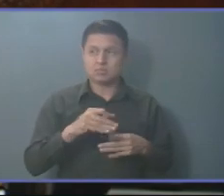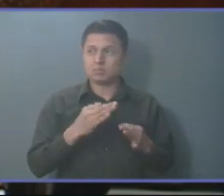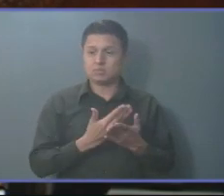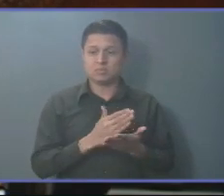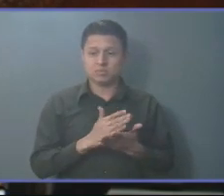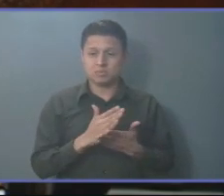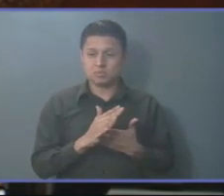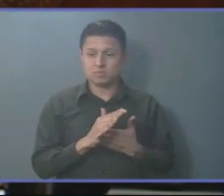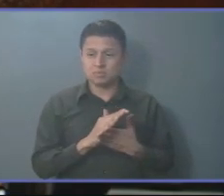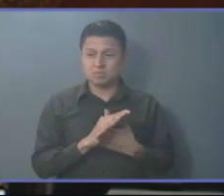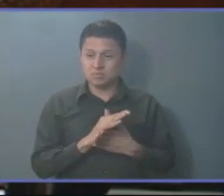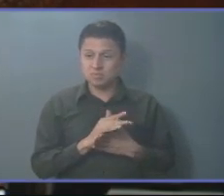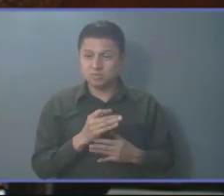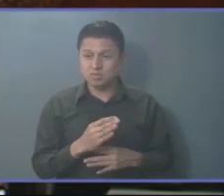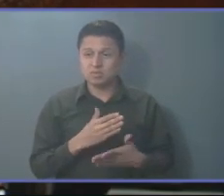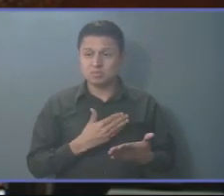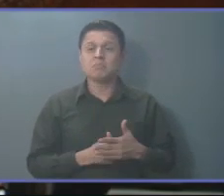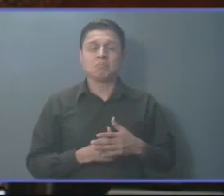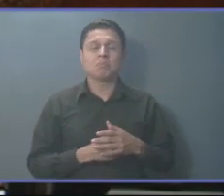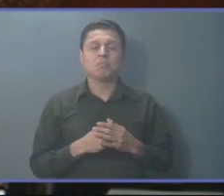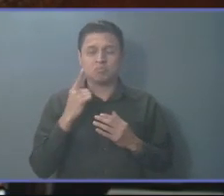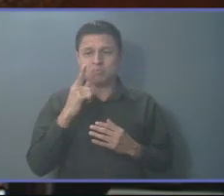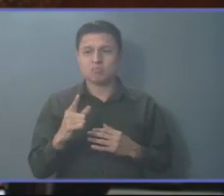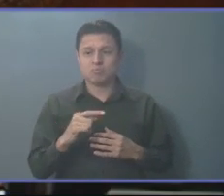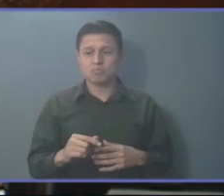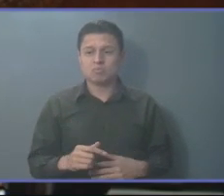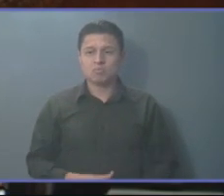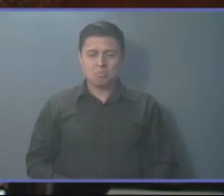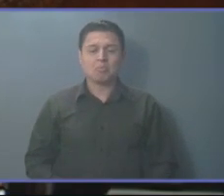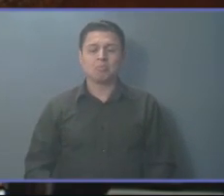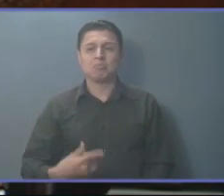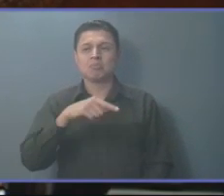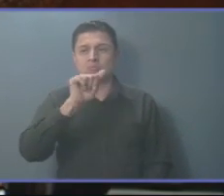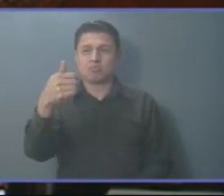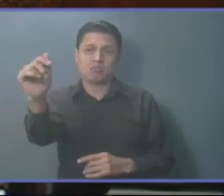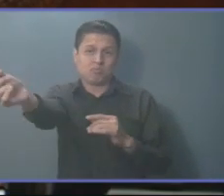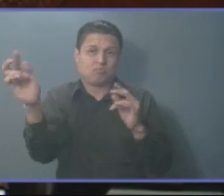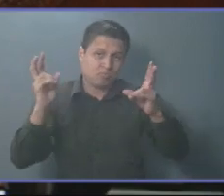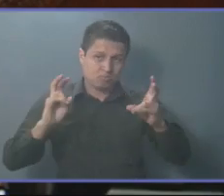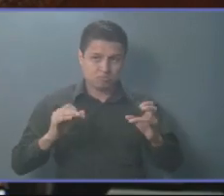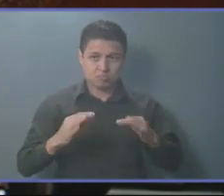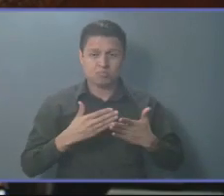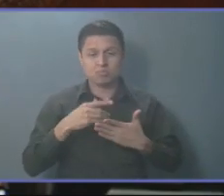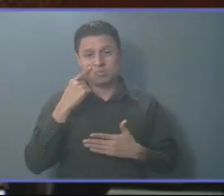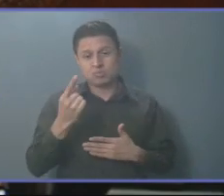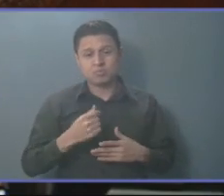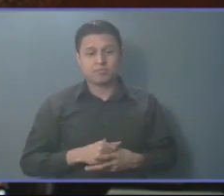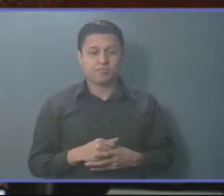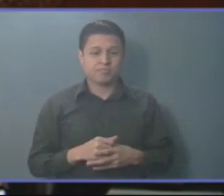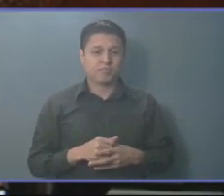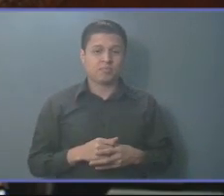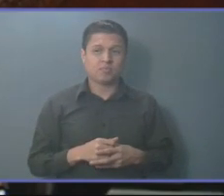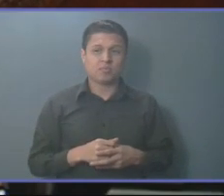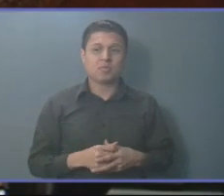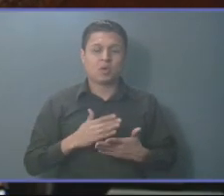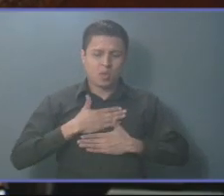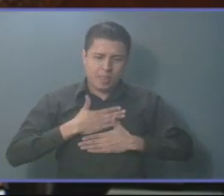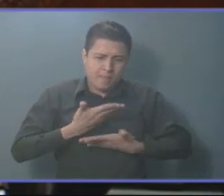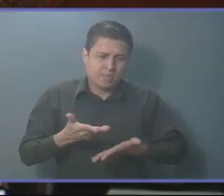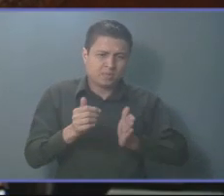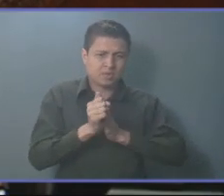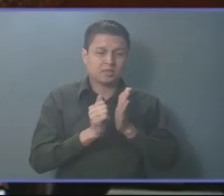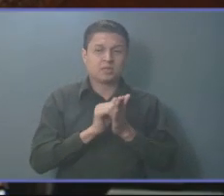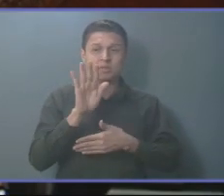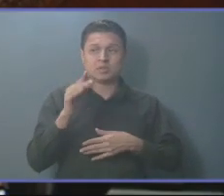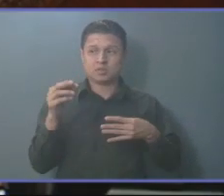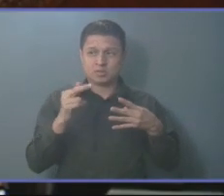cabinas, cubículos, uso de lentes, mascarillas o caretas, entre otros, respetando en todo caso lo dispuesto en el artículo